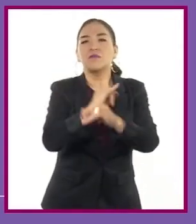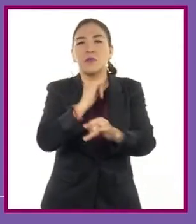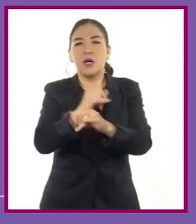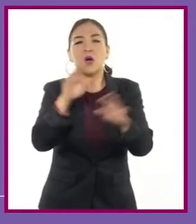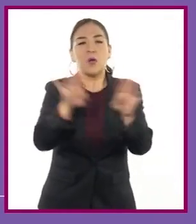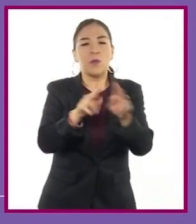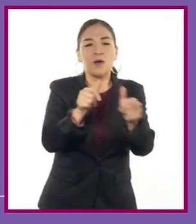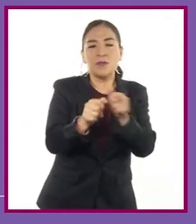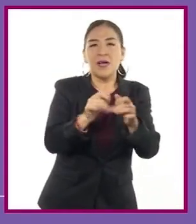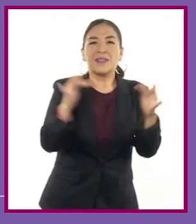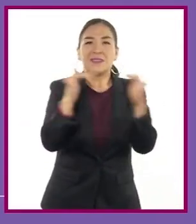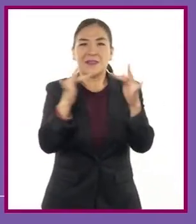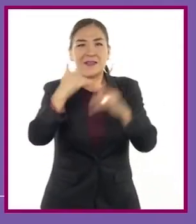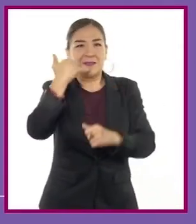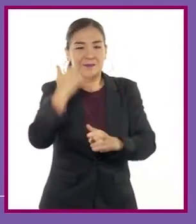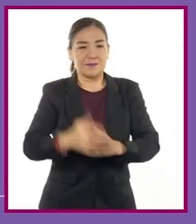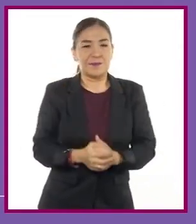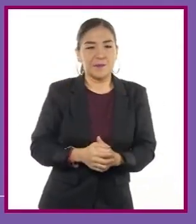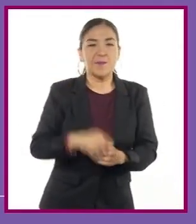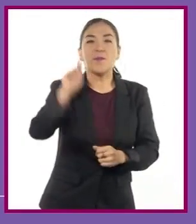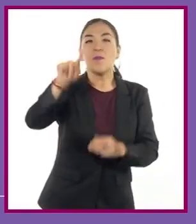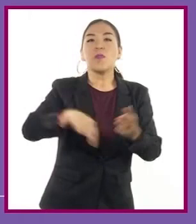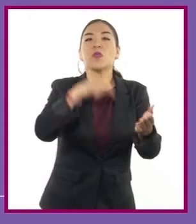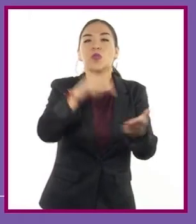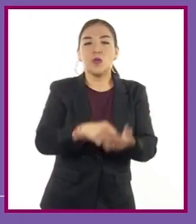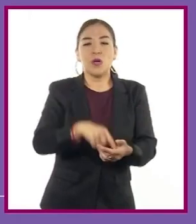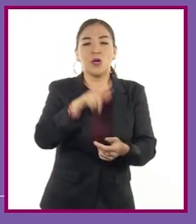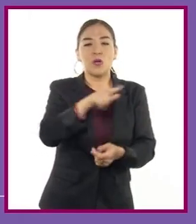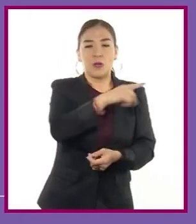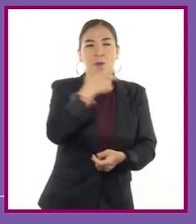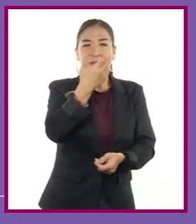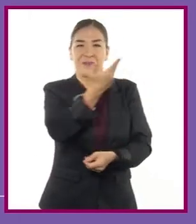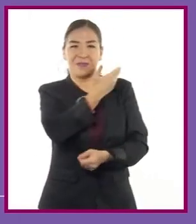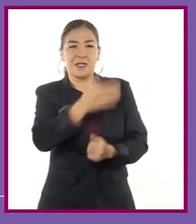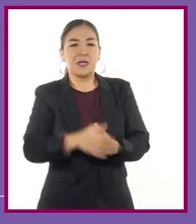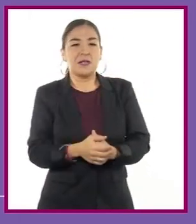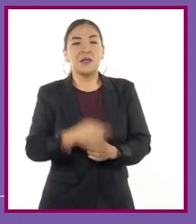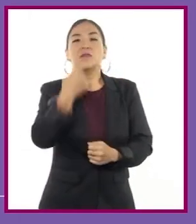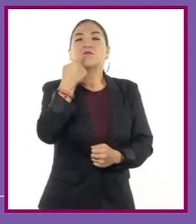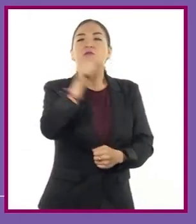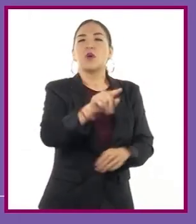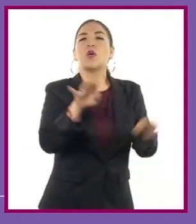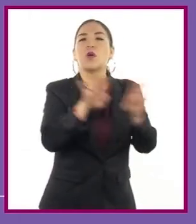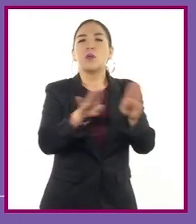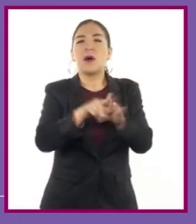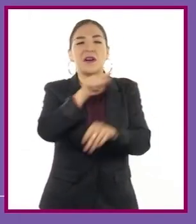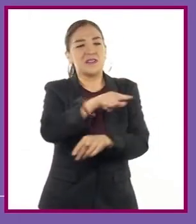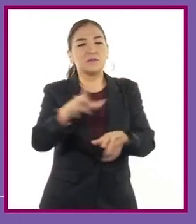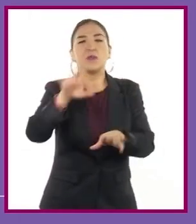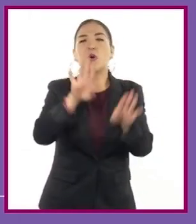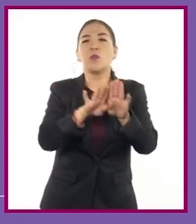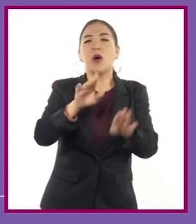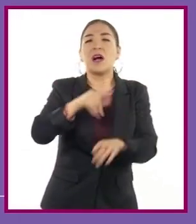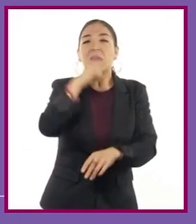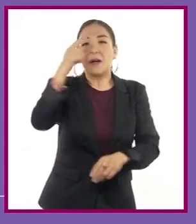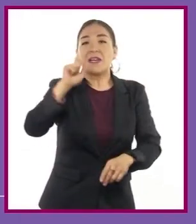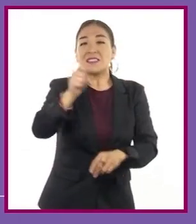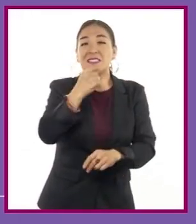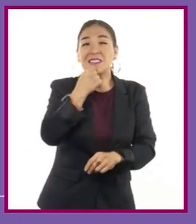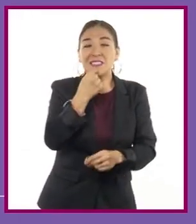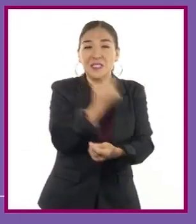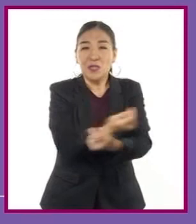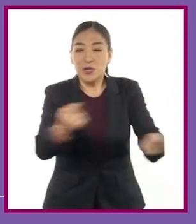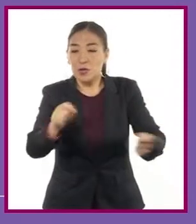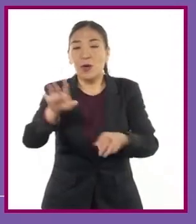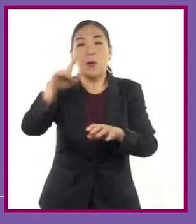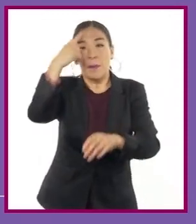El líder de la Unión de Patriotas Congoleños, Tomás Lubanga, fue acusado por el reclutamiento forzado de menores de 15 años